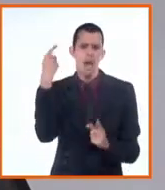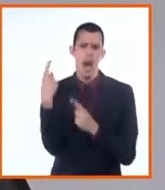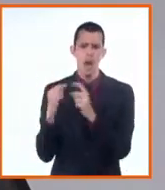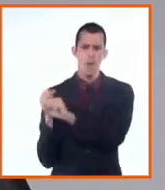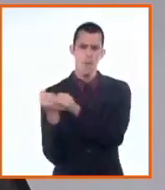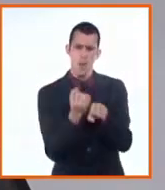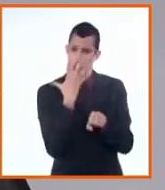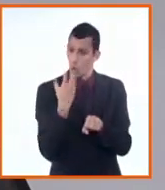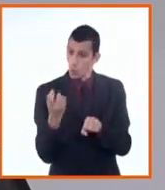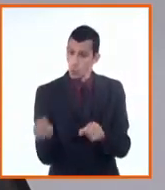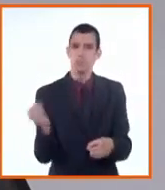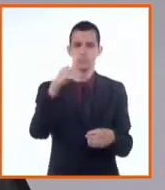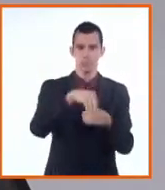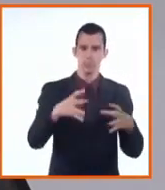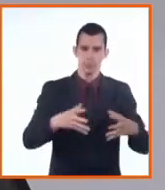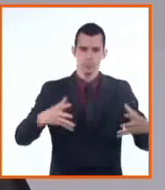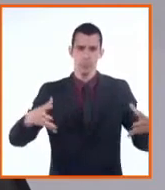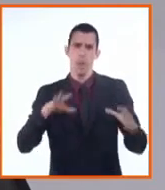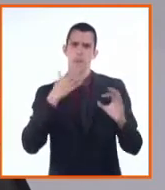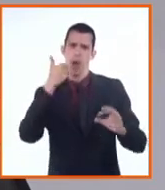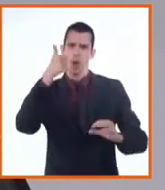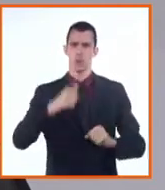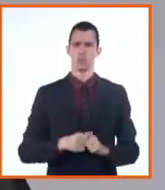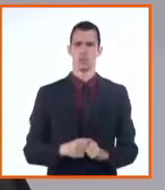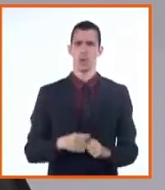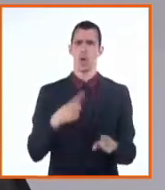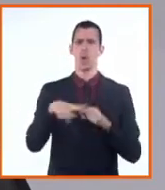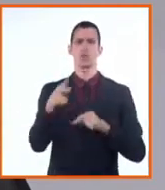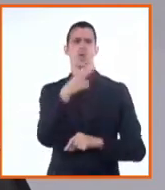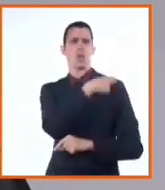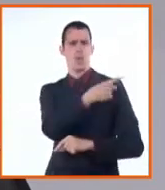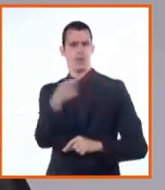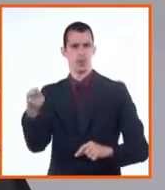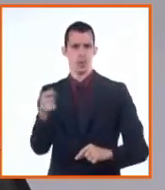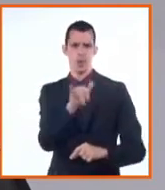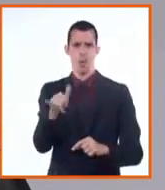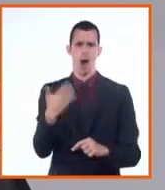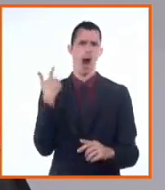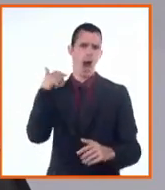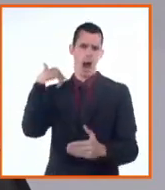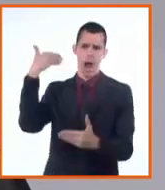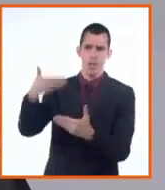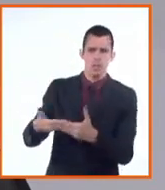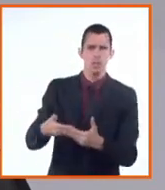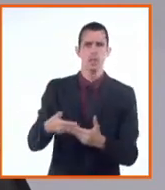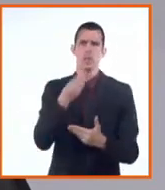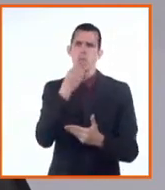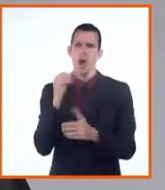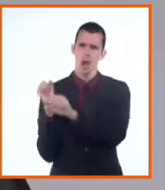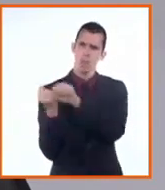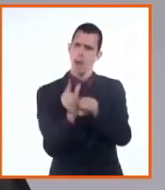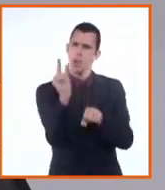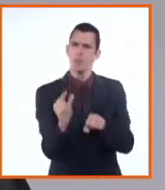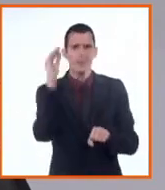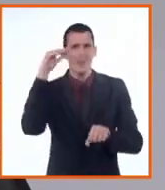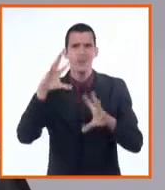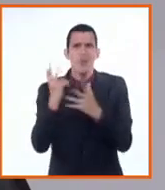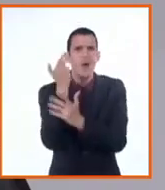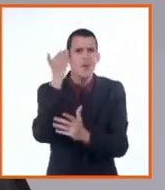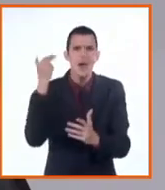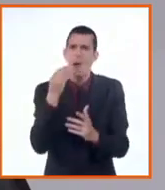los estadios los placeres los los batees jugar béisbol jugar béisbol